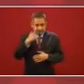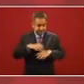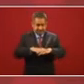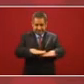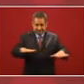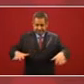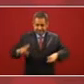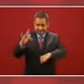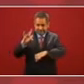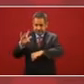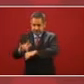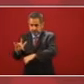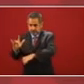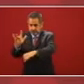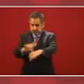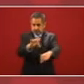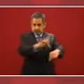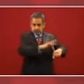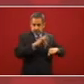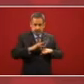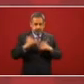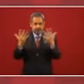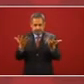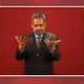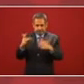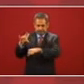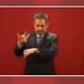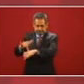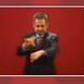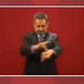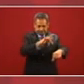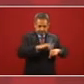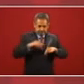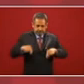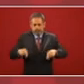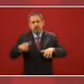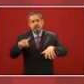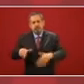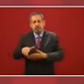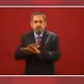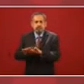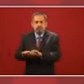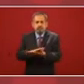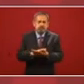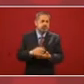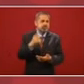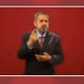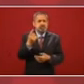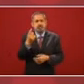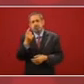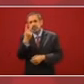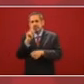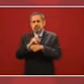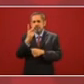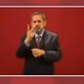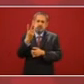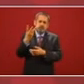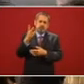físicas donde hay contacto común de las manos de los seres humanos, que al menos un par de veces al día se